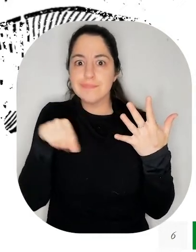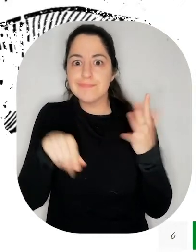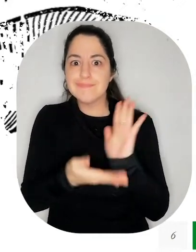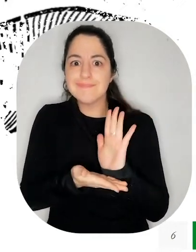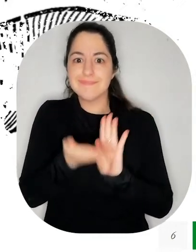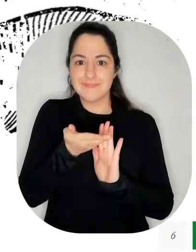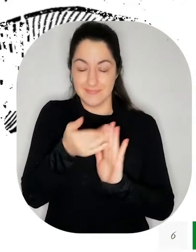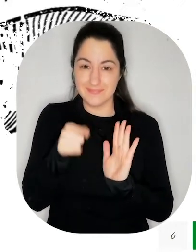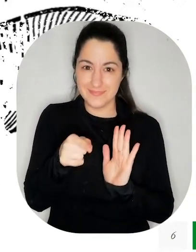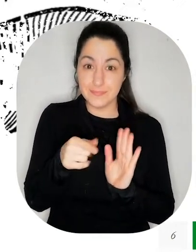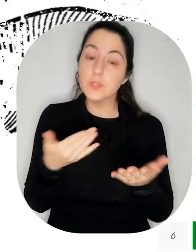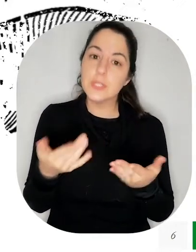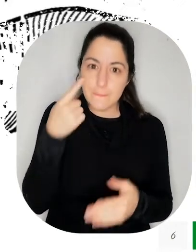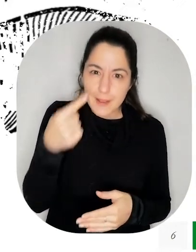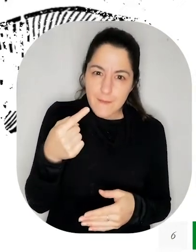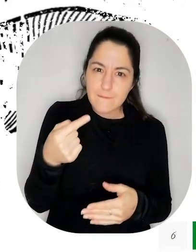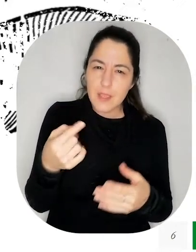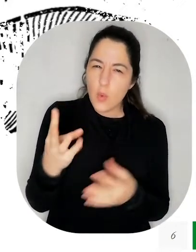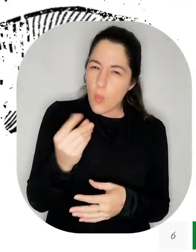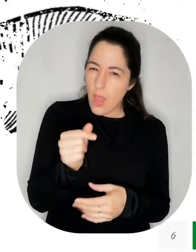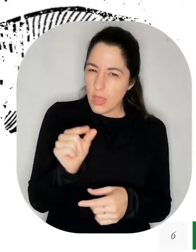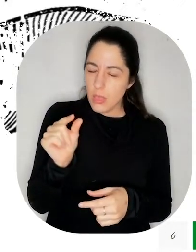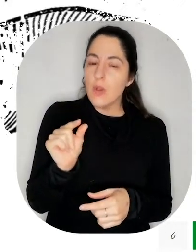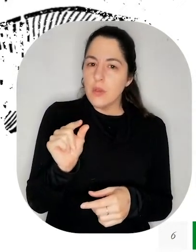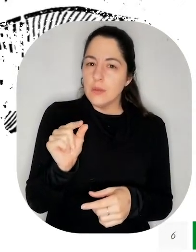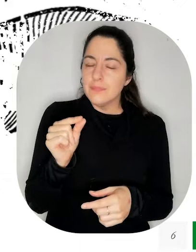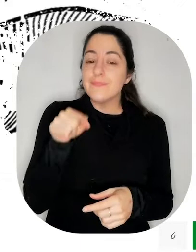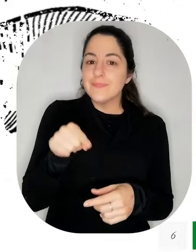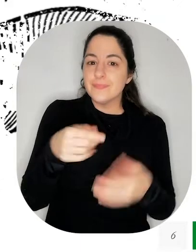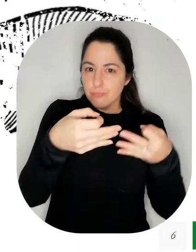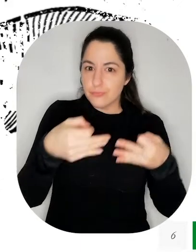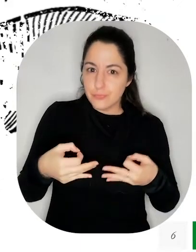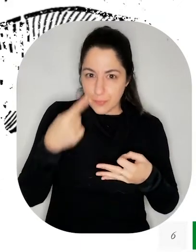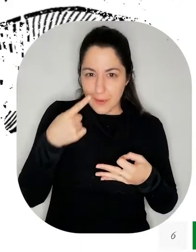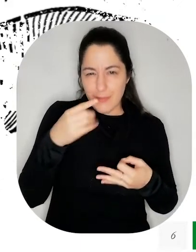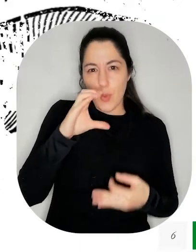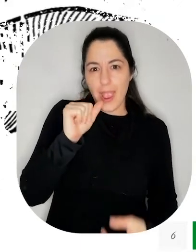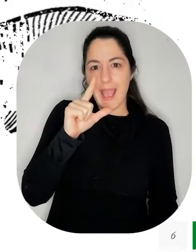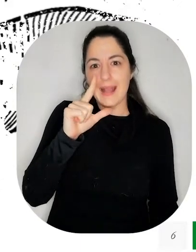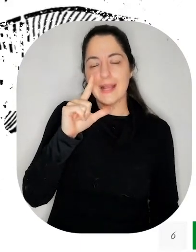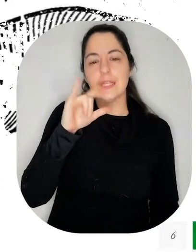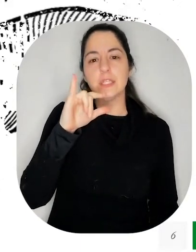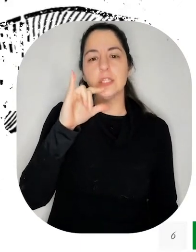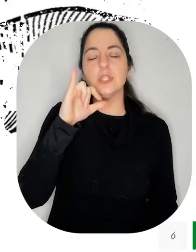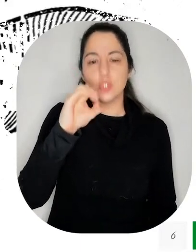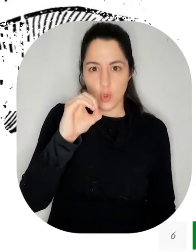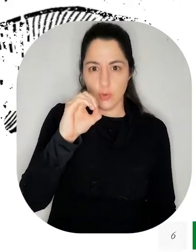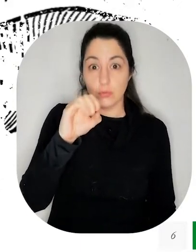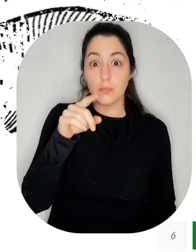necesitamos. Para dar un ejemplo de la alta concentración que puede llegar a tener estos elementos, está el